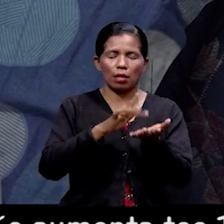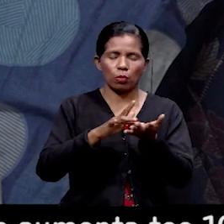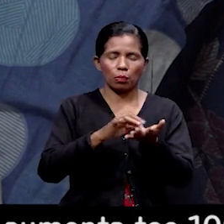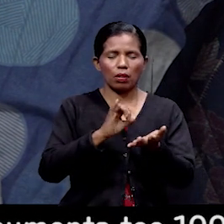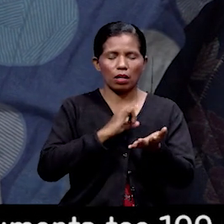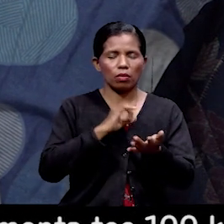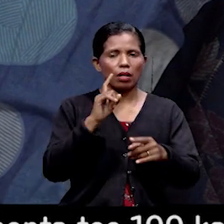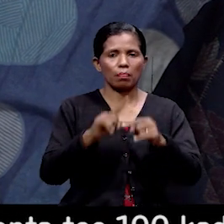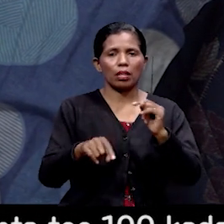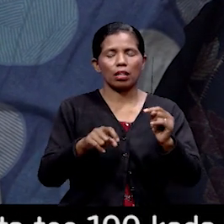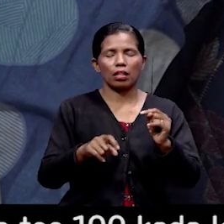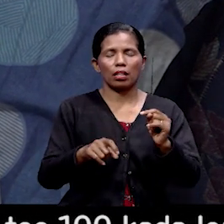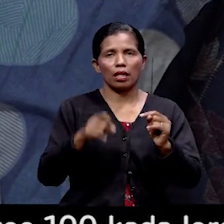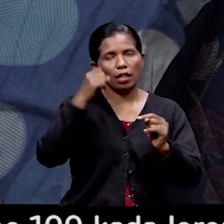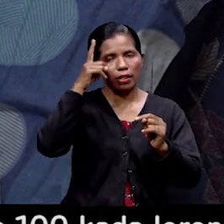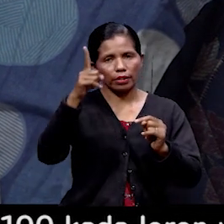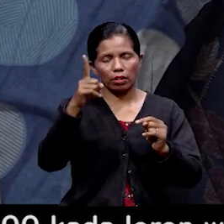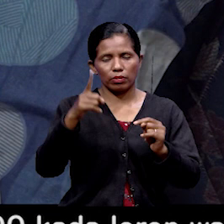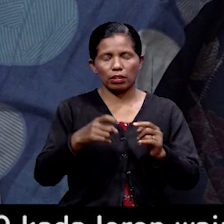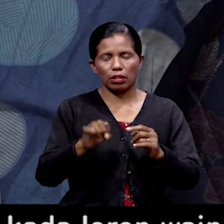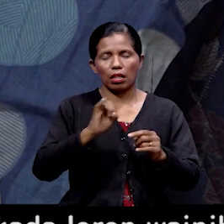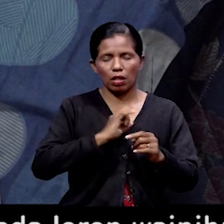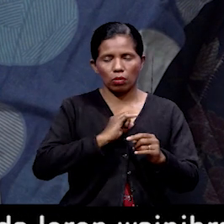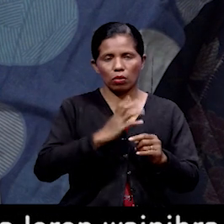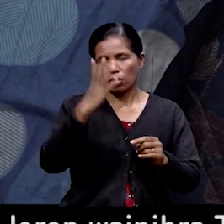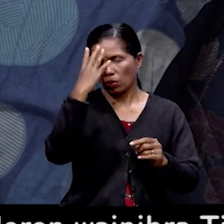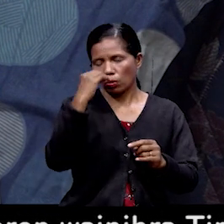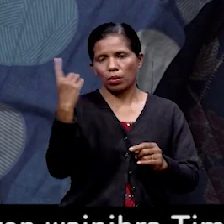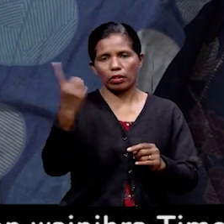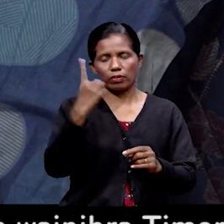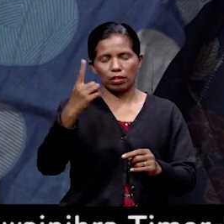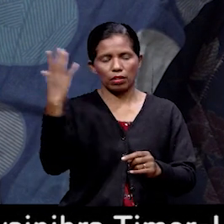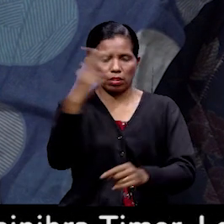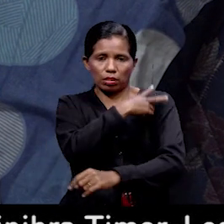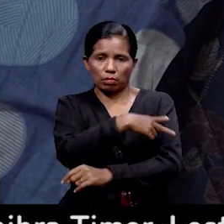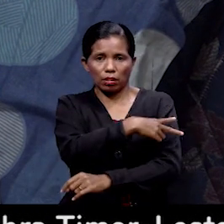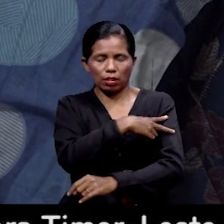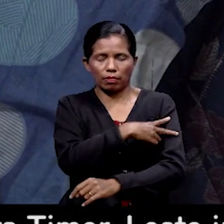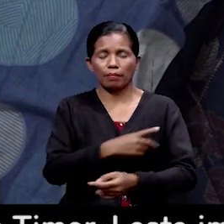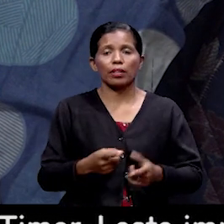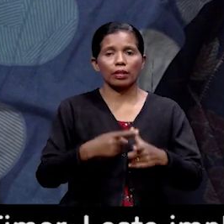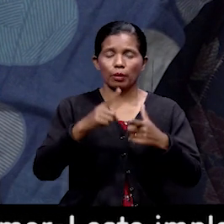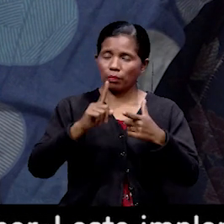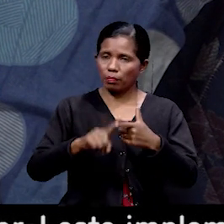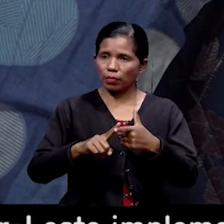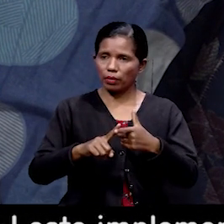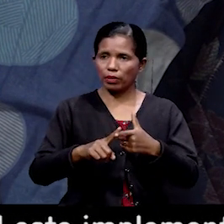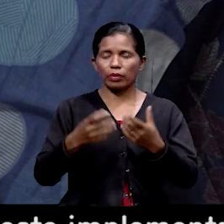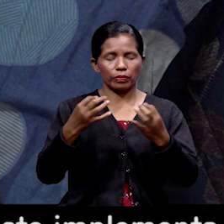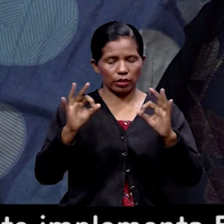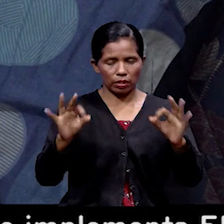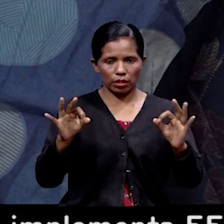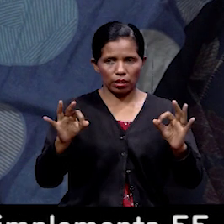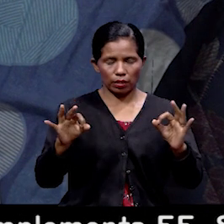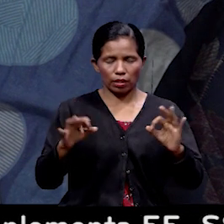beding ta praticamente loron hat kloron tur ni ha koma ya estar de koma ma be depois ti kondu liu ten estar de koma kon ha sa ten